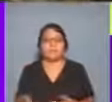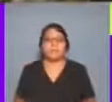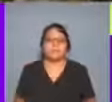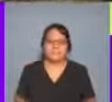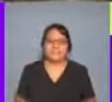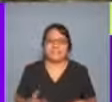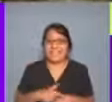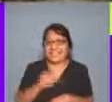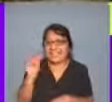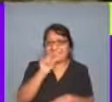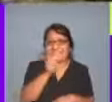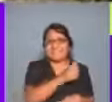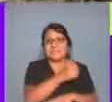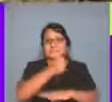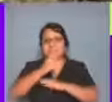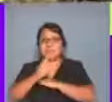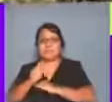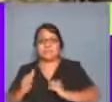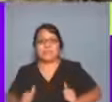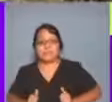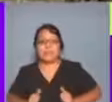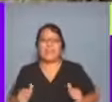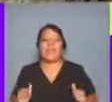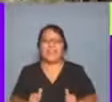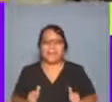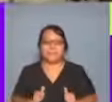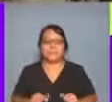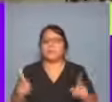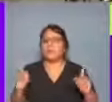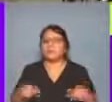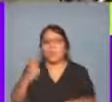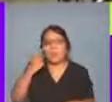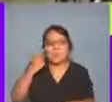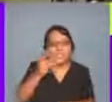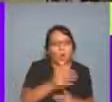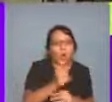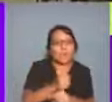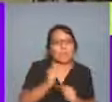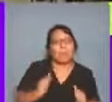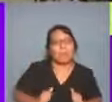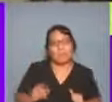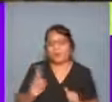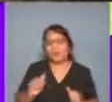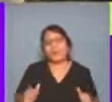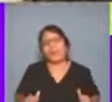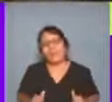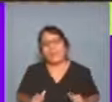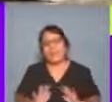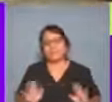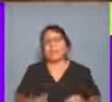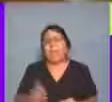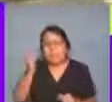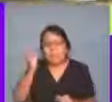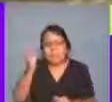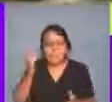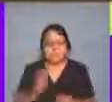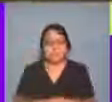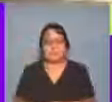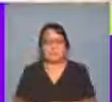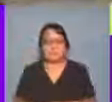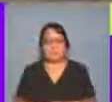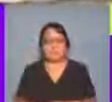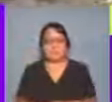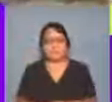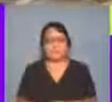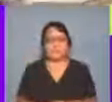recién vine yo acá descansando No no tengo idea pensé que estabas esperando el no no Bueno ahí está y a ver